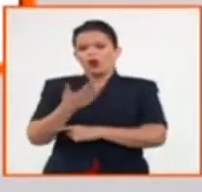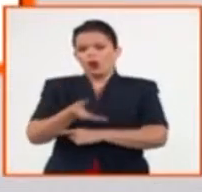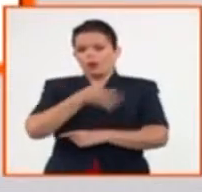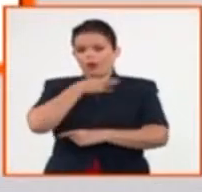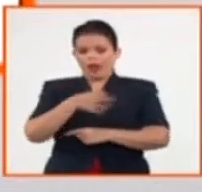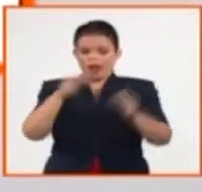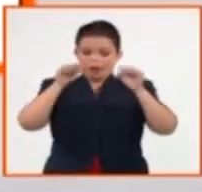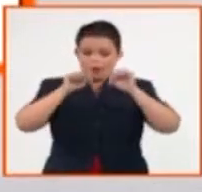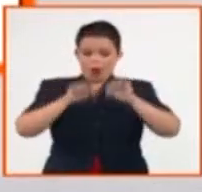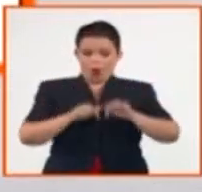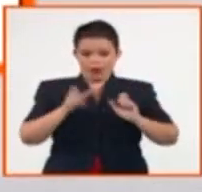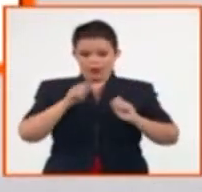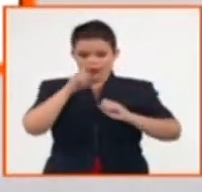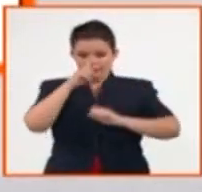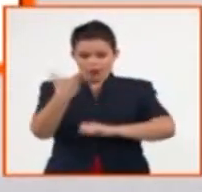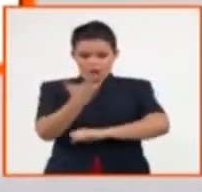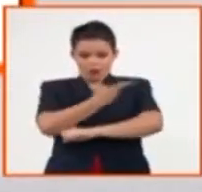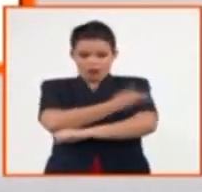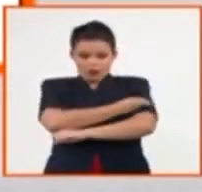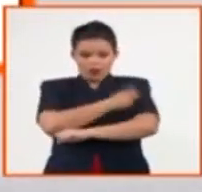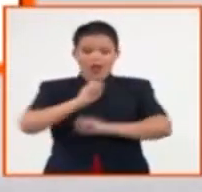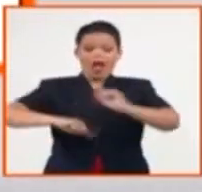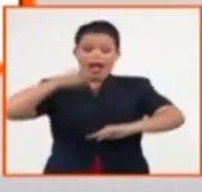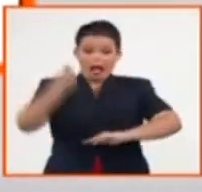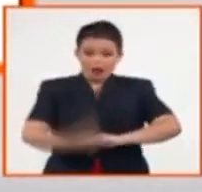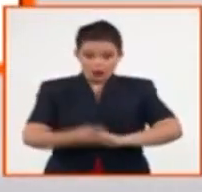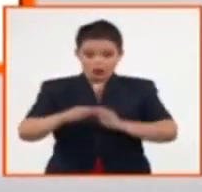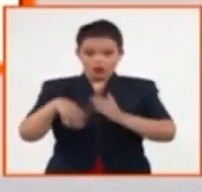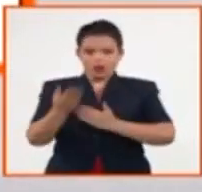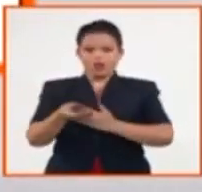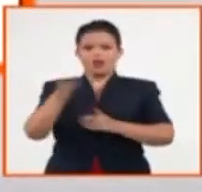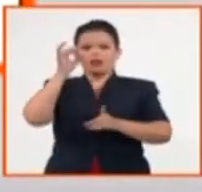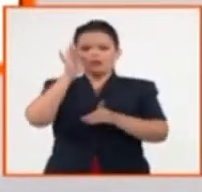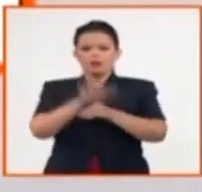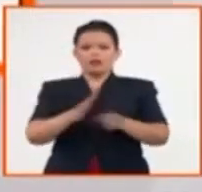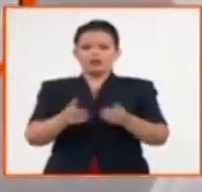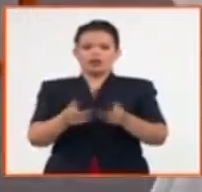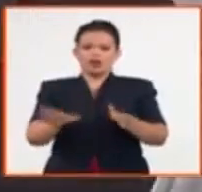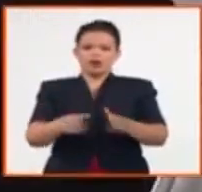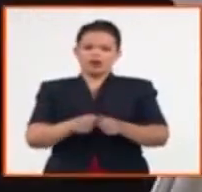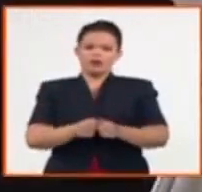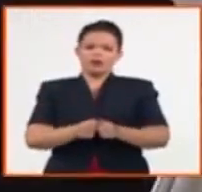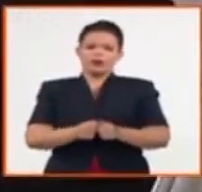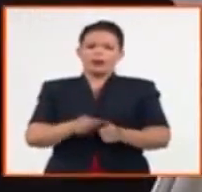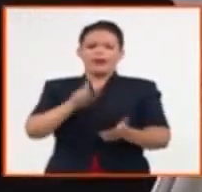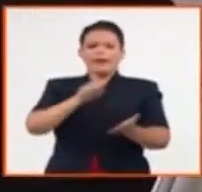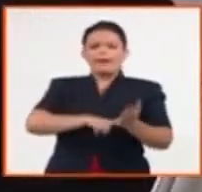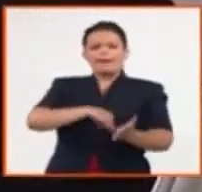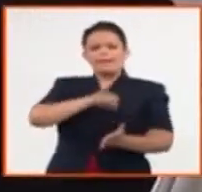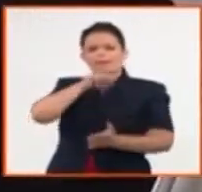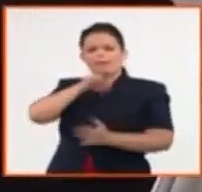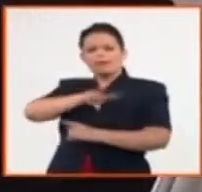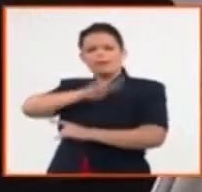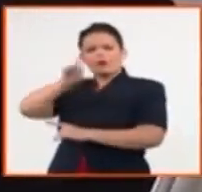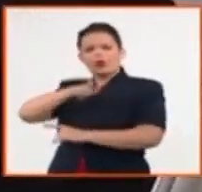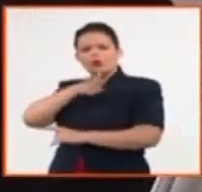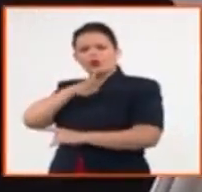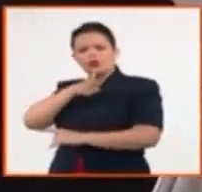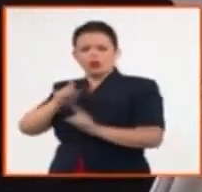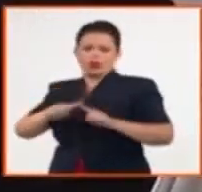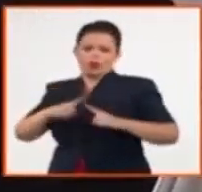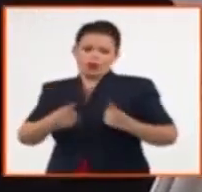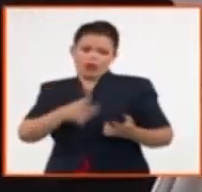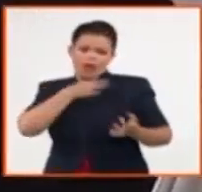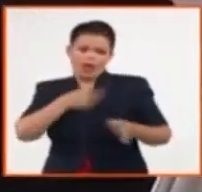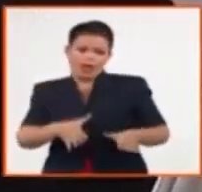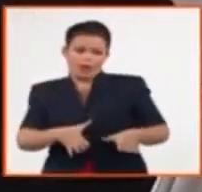estudiantes. Es un tema del que muchos padres preguntan, bueno, ¿por qué si en los adultos son 14 días, en los niños o en los jóvenes ya se